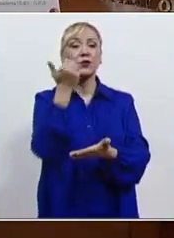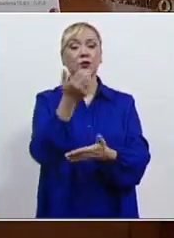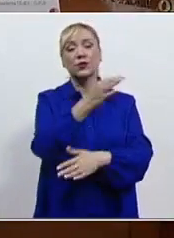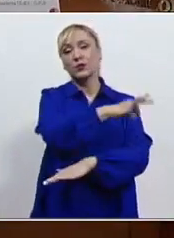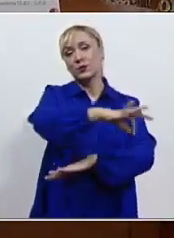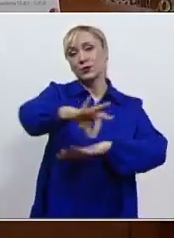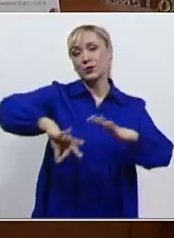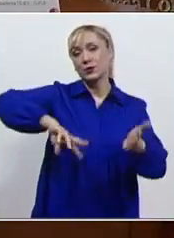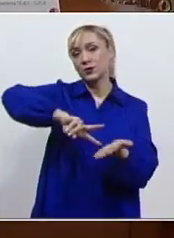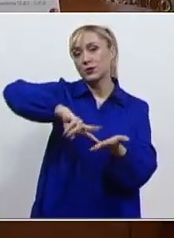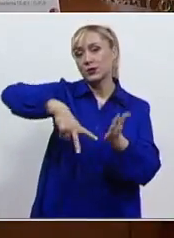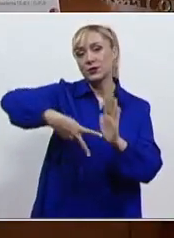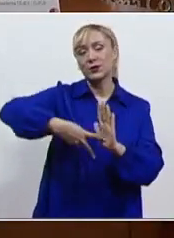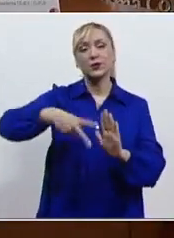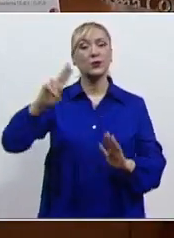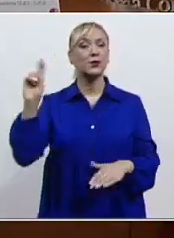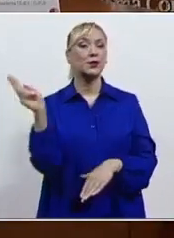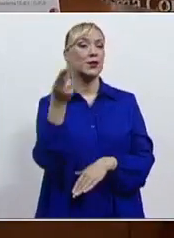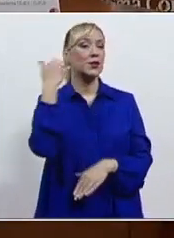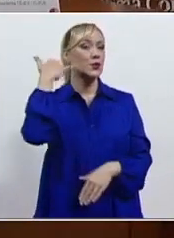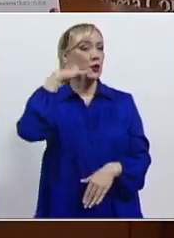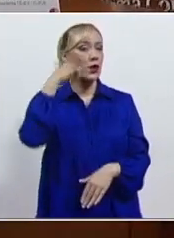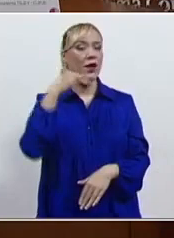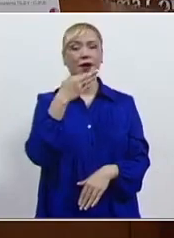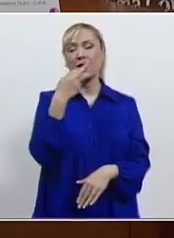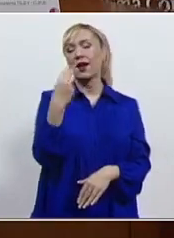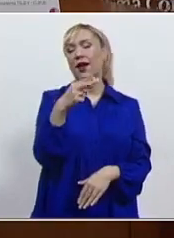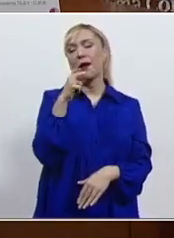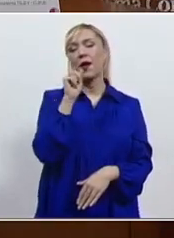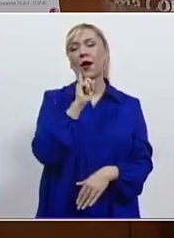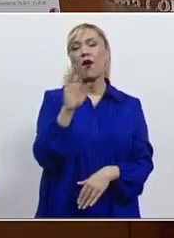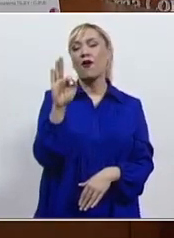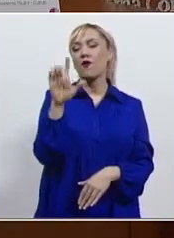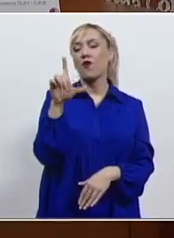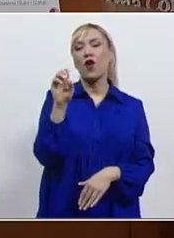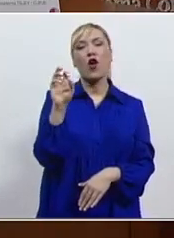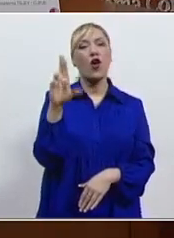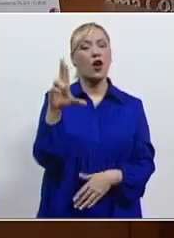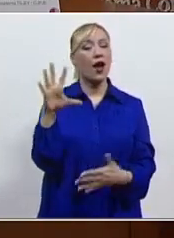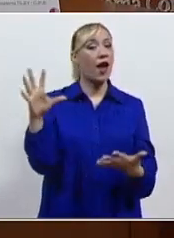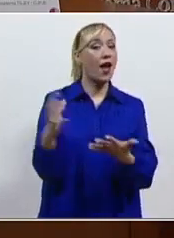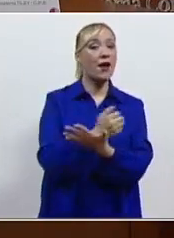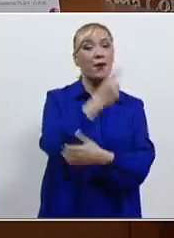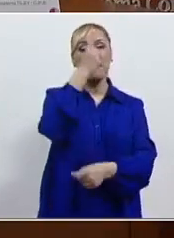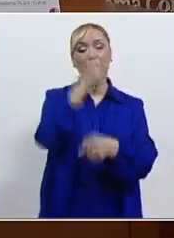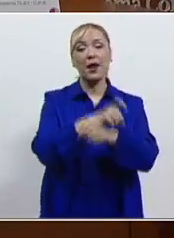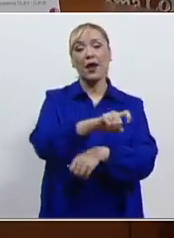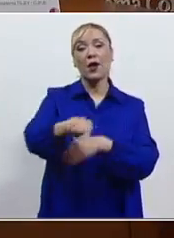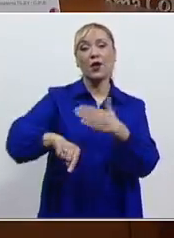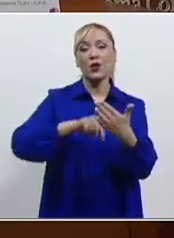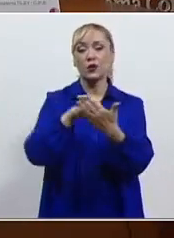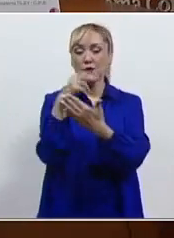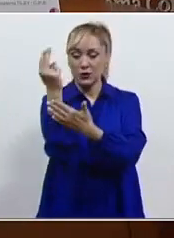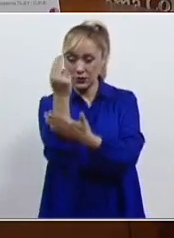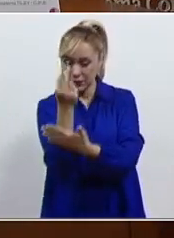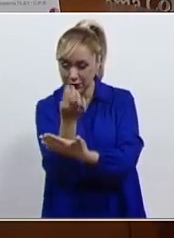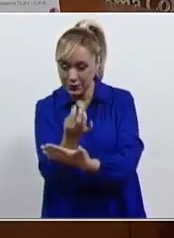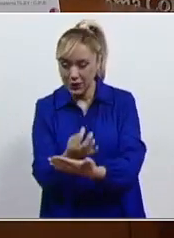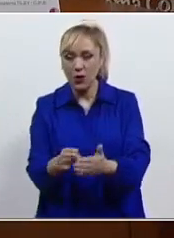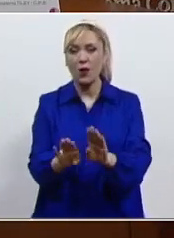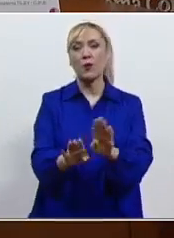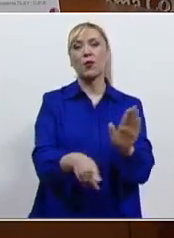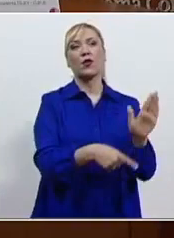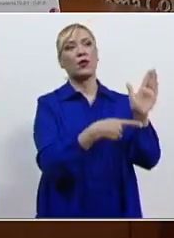Arquitectura de la Universidad de Yucatán, Flor Aque Puerto, ganadora del primer lugar del concurso de infografías denominado Un vistazo